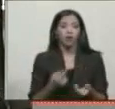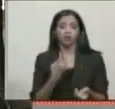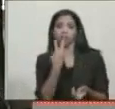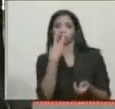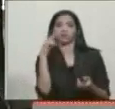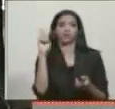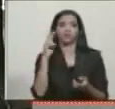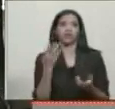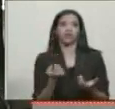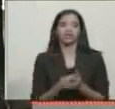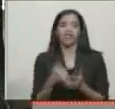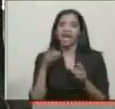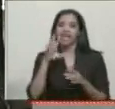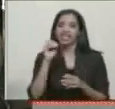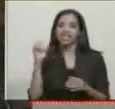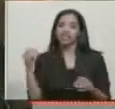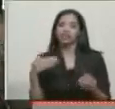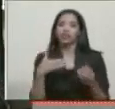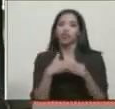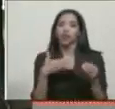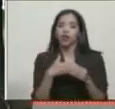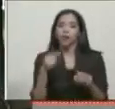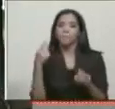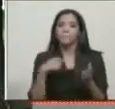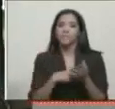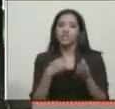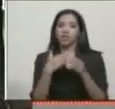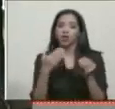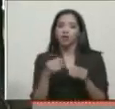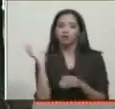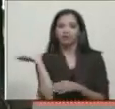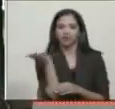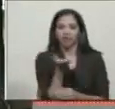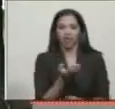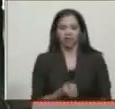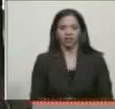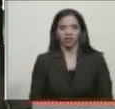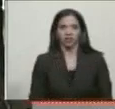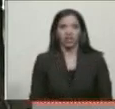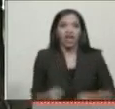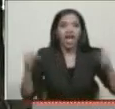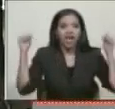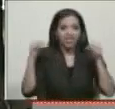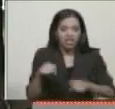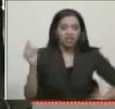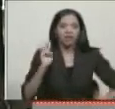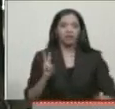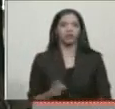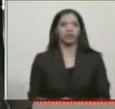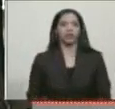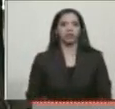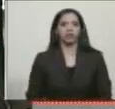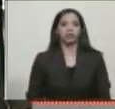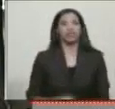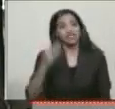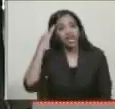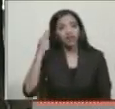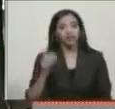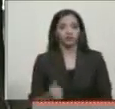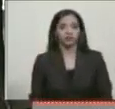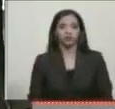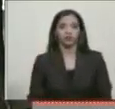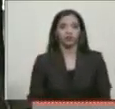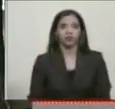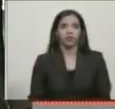gastan $500, $1000 en un restaurante aquí en Venezuela. Saben, y